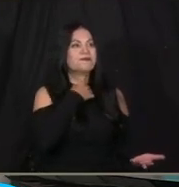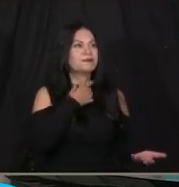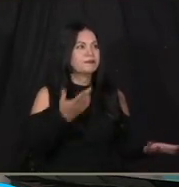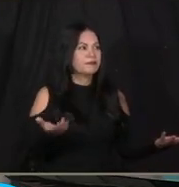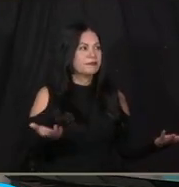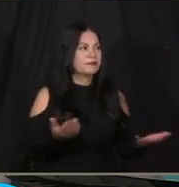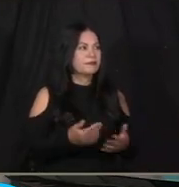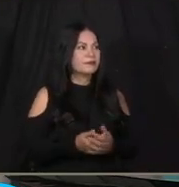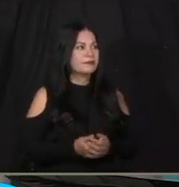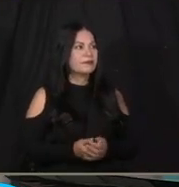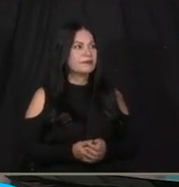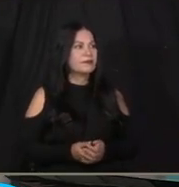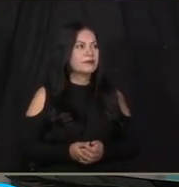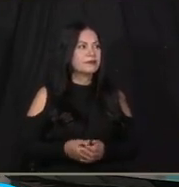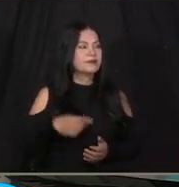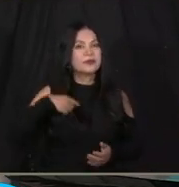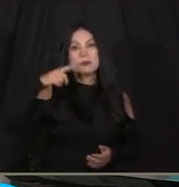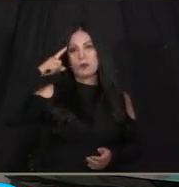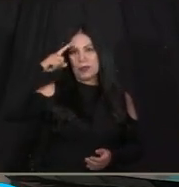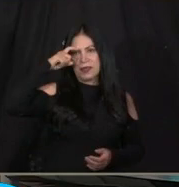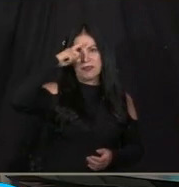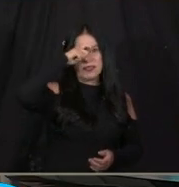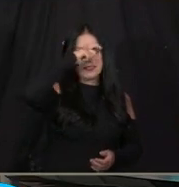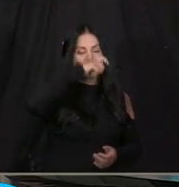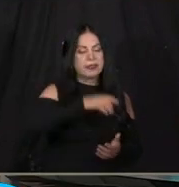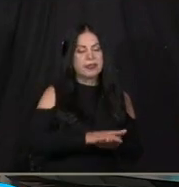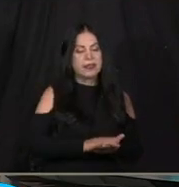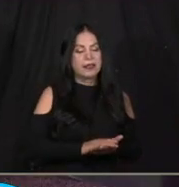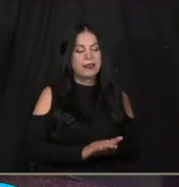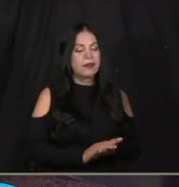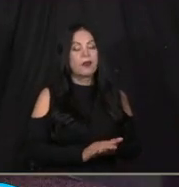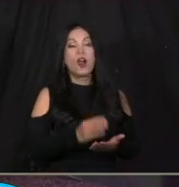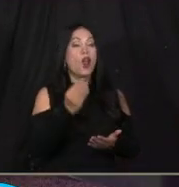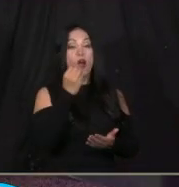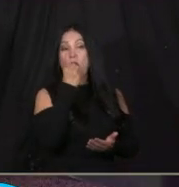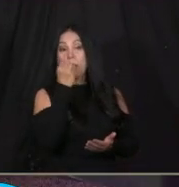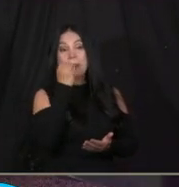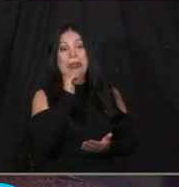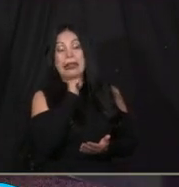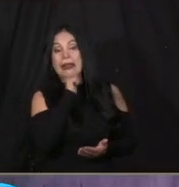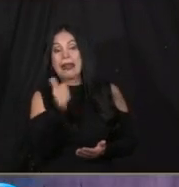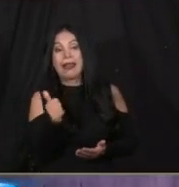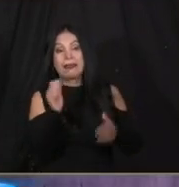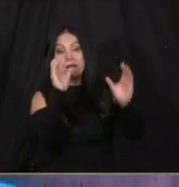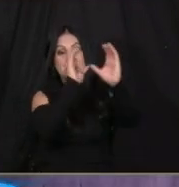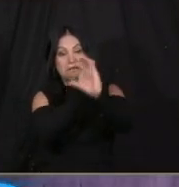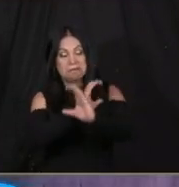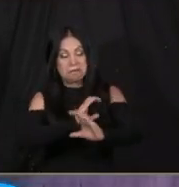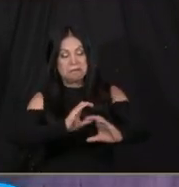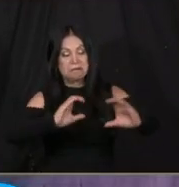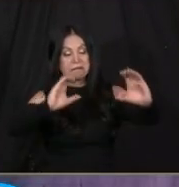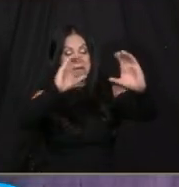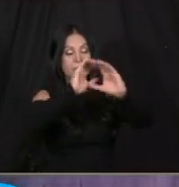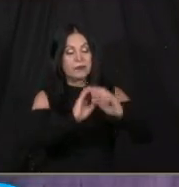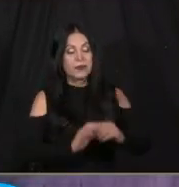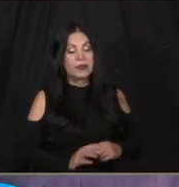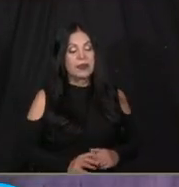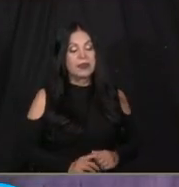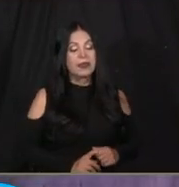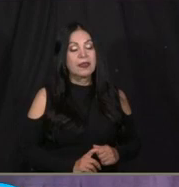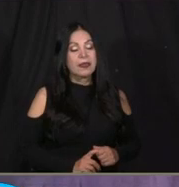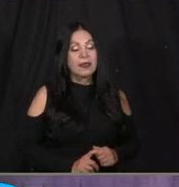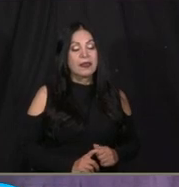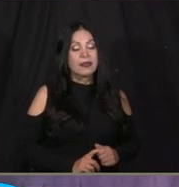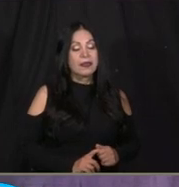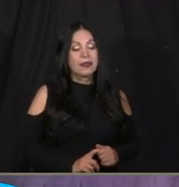empieza la batallada Y los gallos y todo fíjate Yo me acuerdo cuando obviamente te digo como entre músicos nos entendemos me está